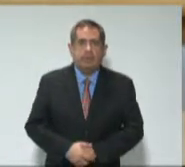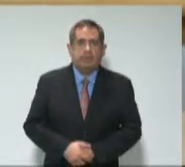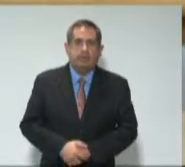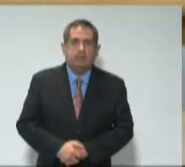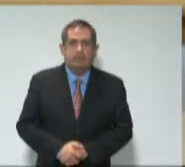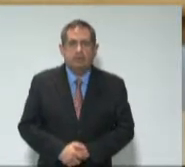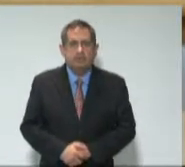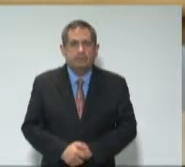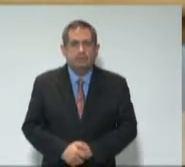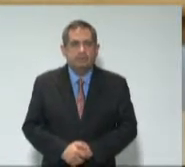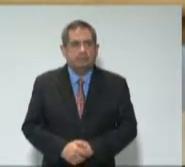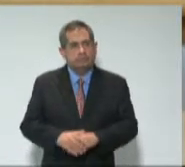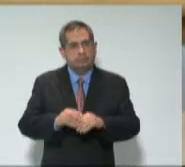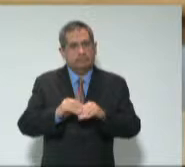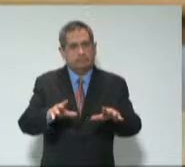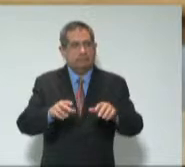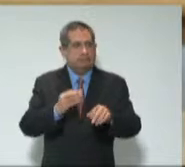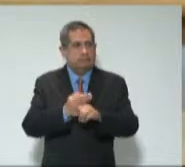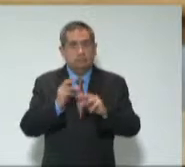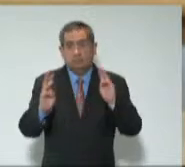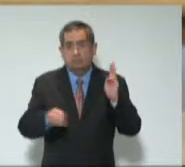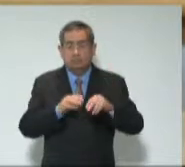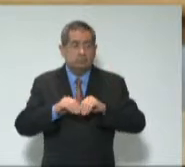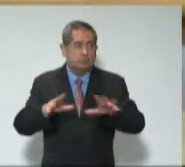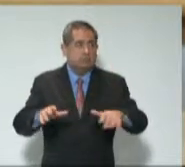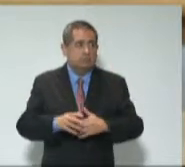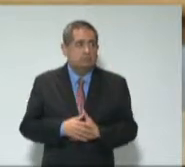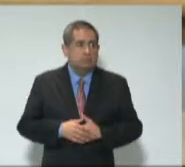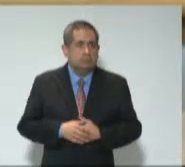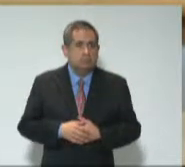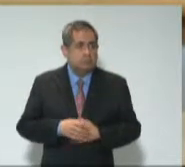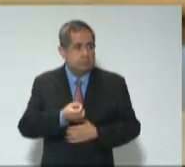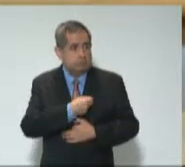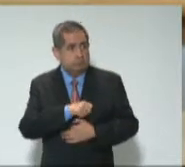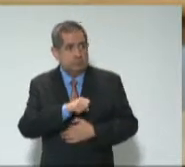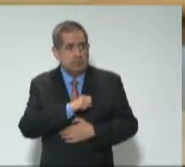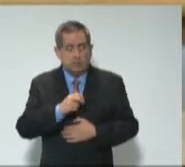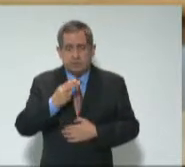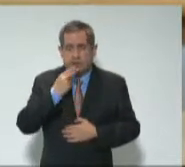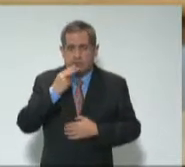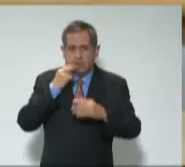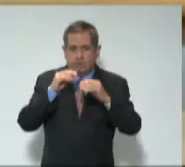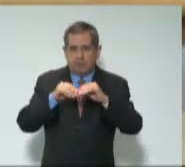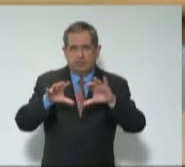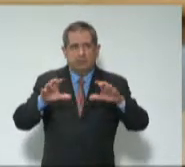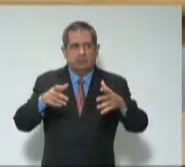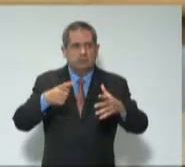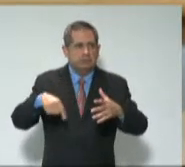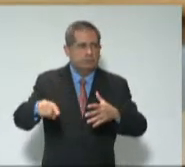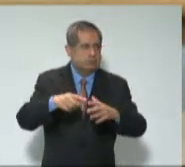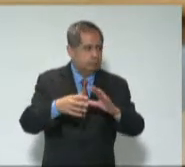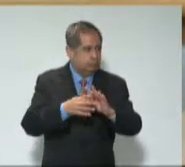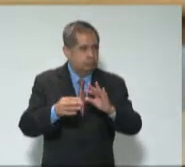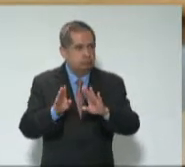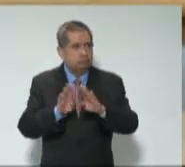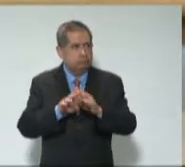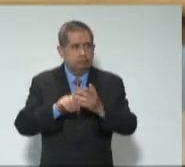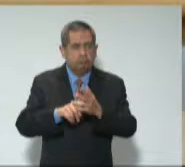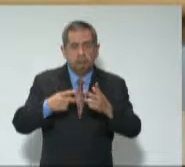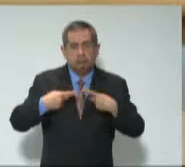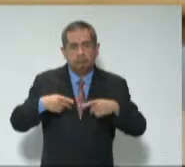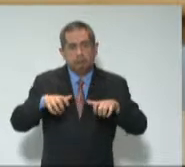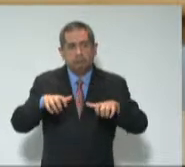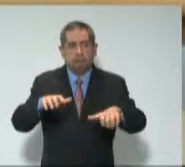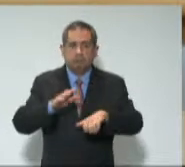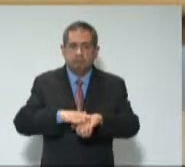nacional y en realidad en todo el mundo la salud pública es un bien público mi salud afecta a los demás y la salud de los demás me